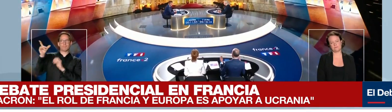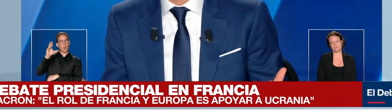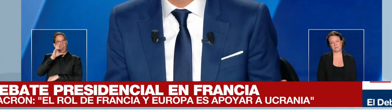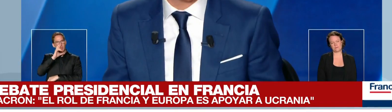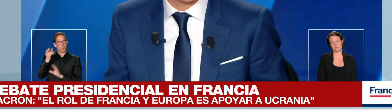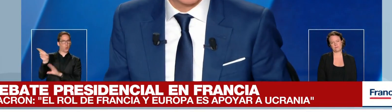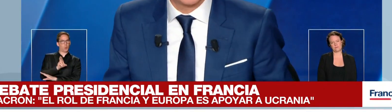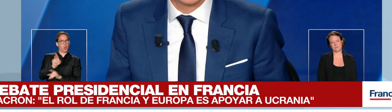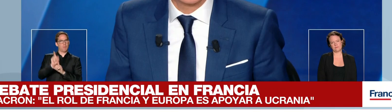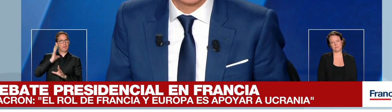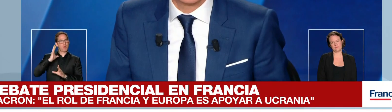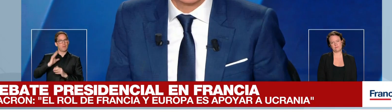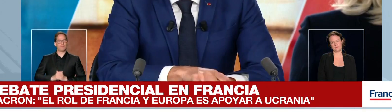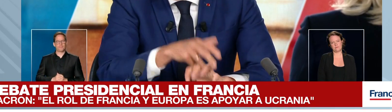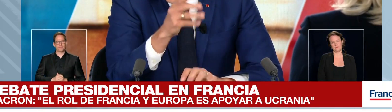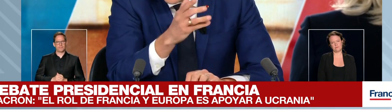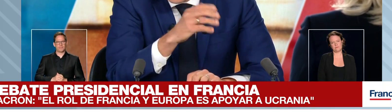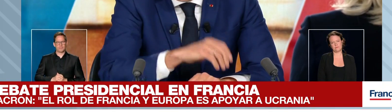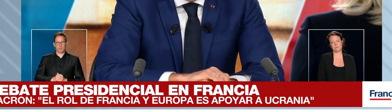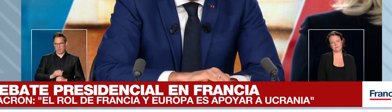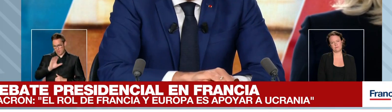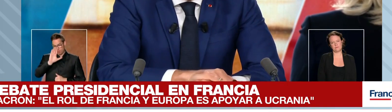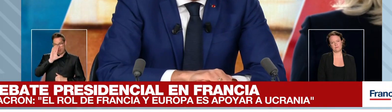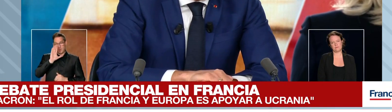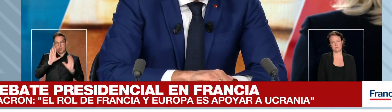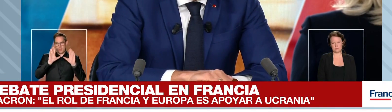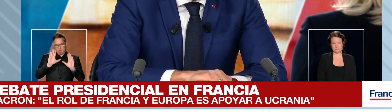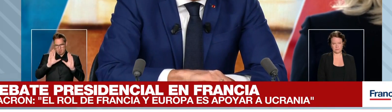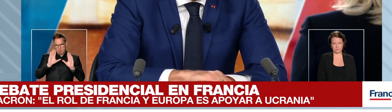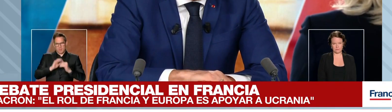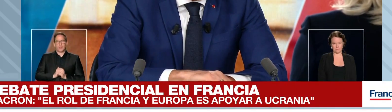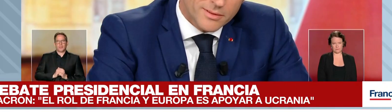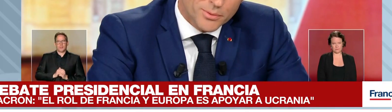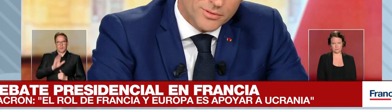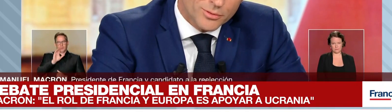socio nuevamente. Bueno, primero,